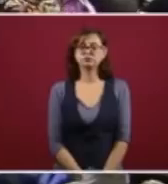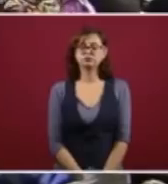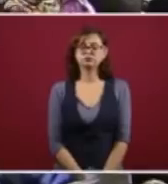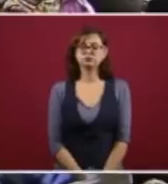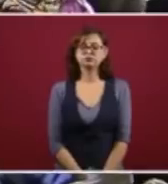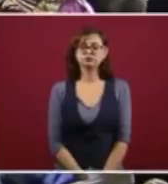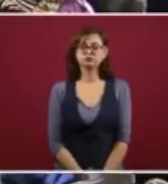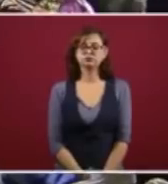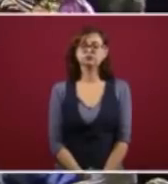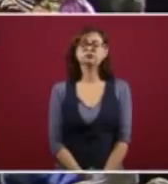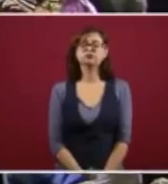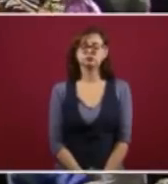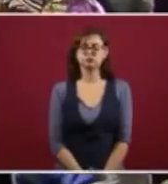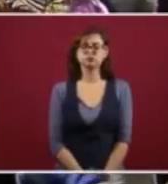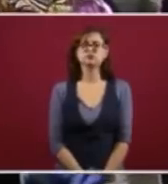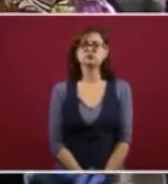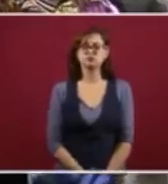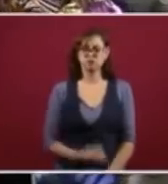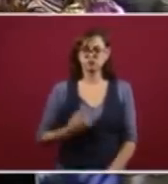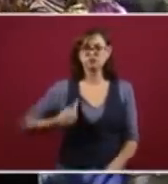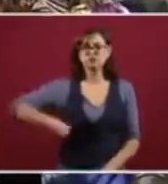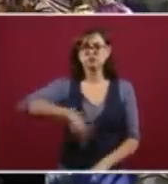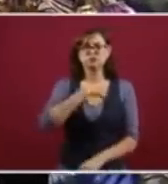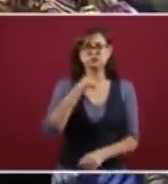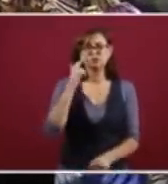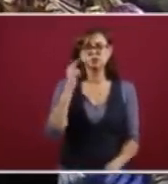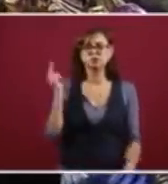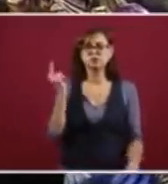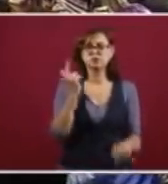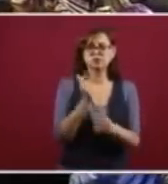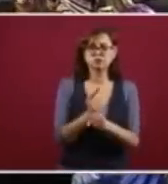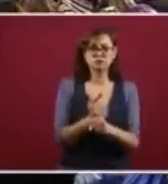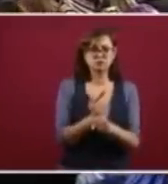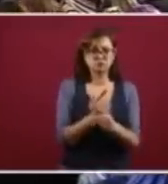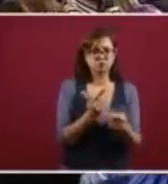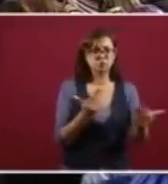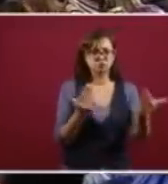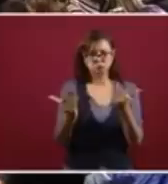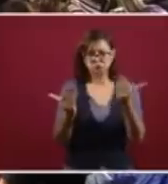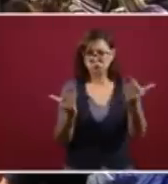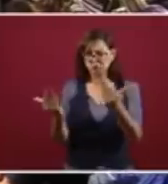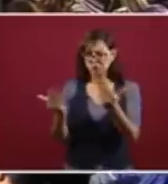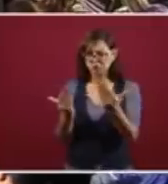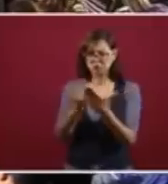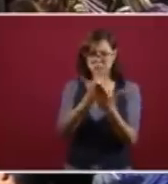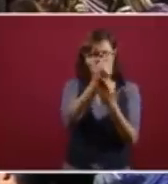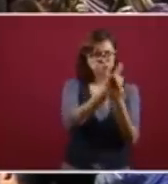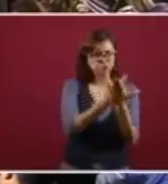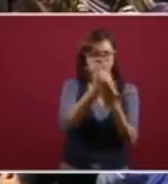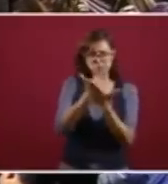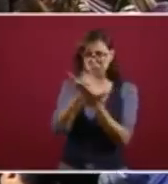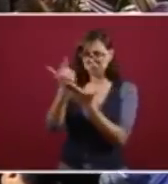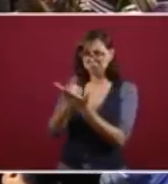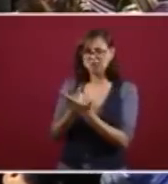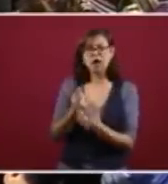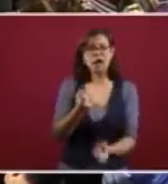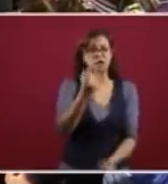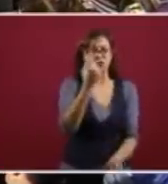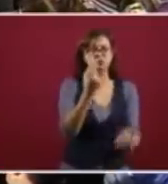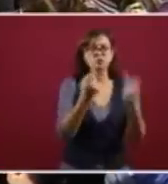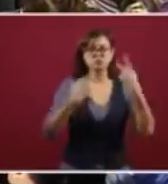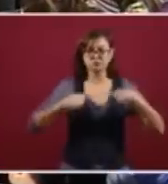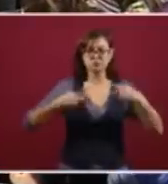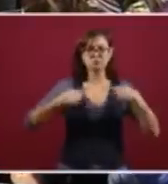vivienda. Sí, lo que detectamos cuando hicimos el muestreo sí fue eso, que hubo personas que nos